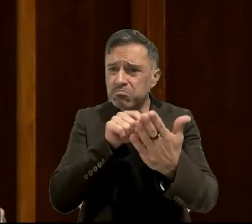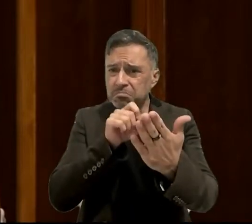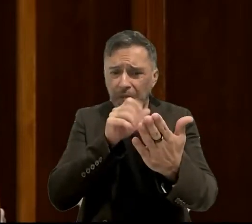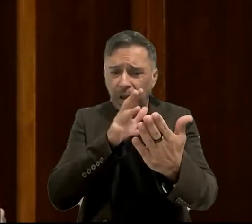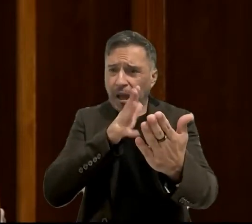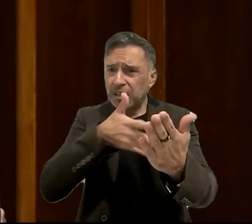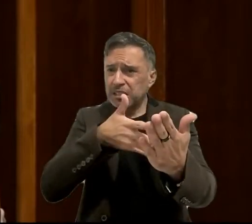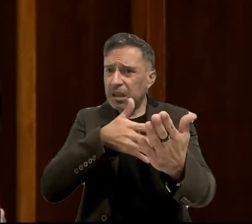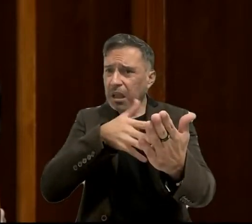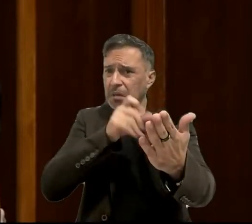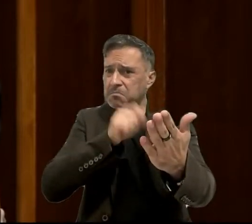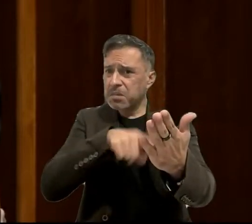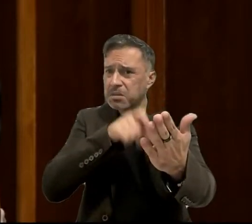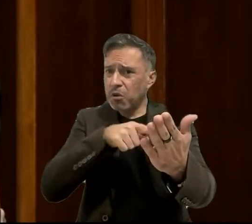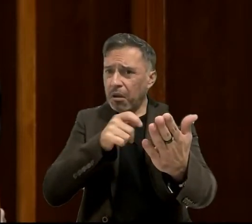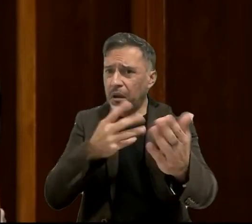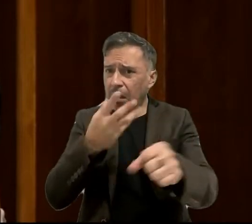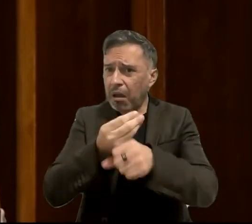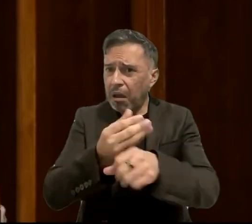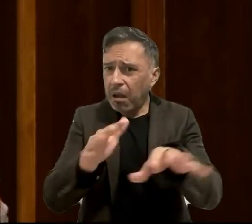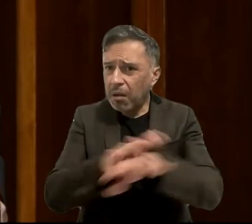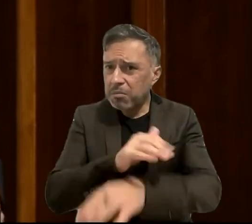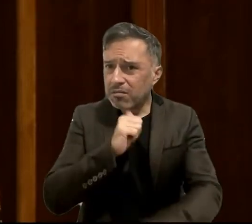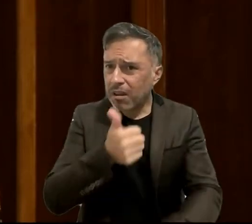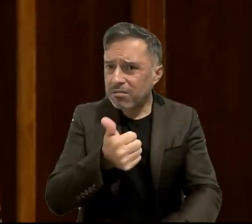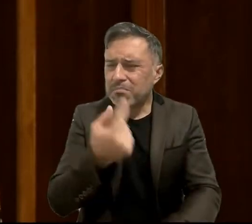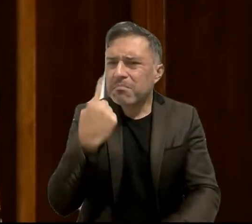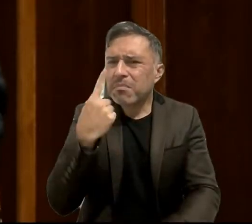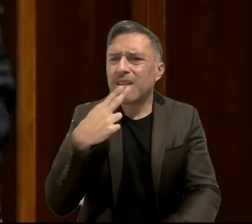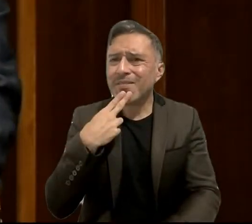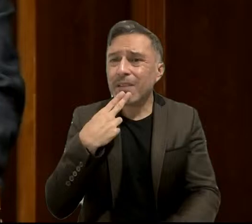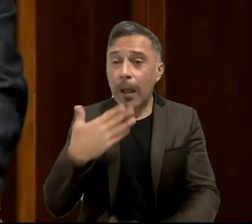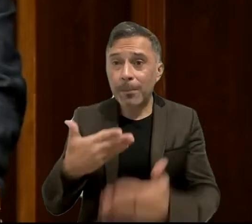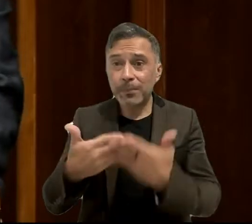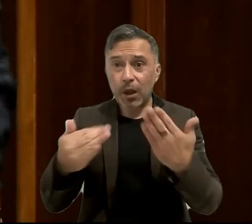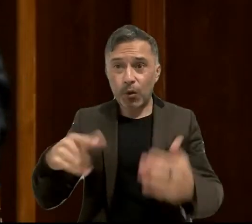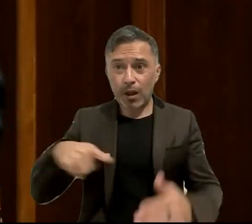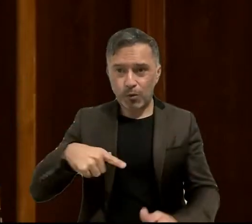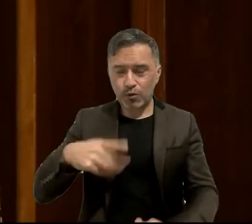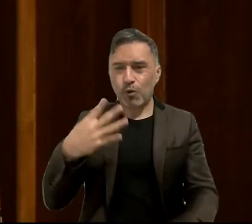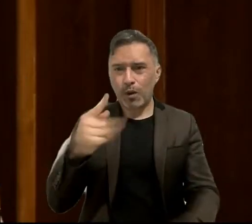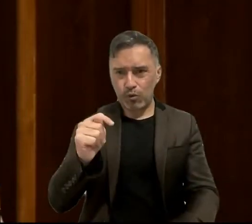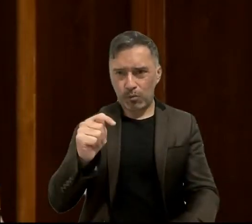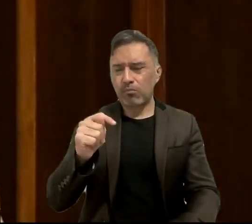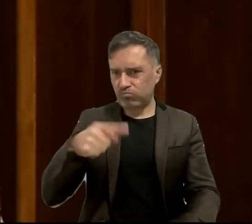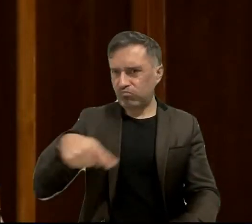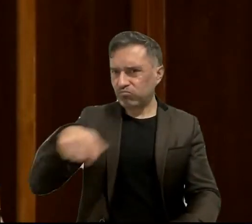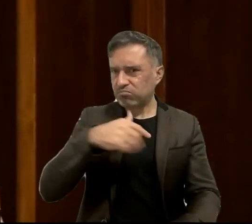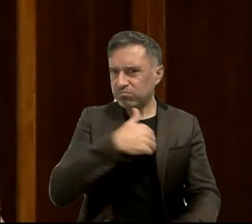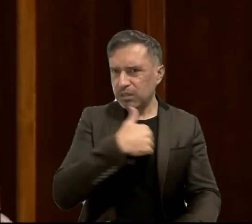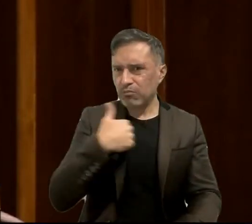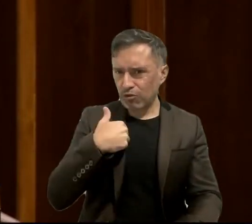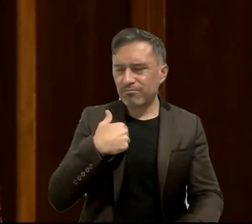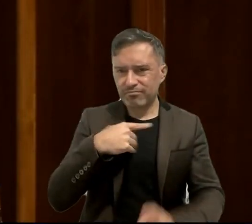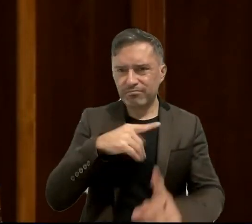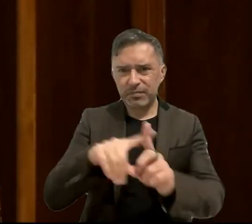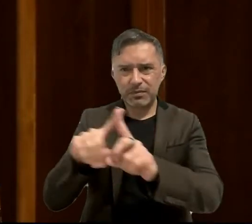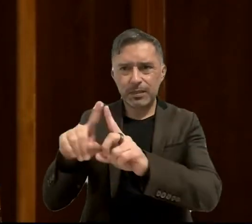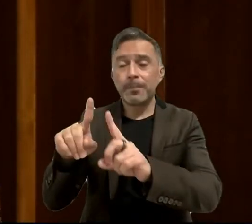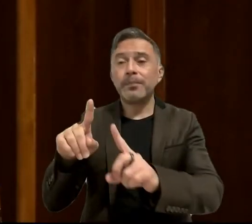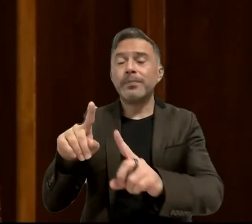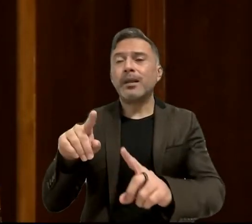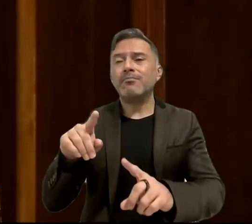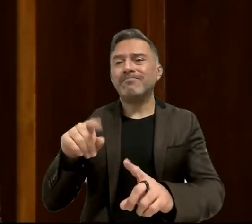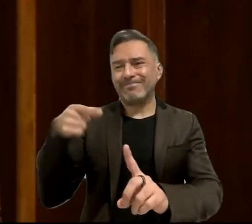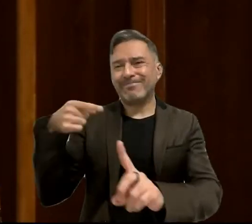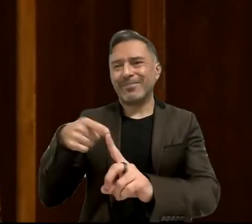sentido. En la cuarta transformación a la cual pertenecemos varios compañeros, particularmente, en este caso me refiero al Partido